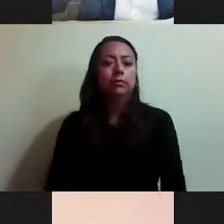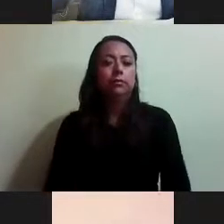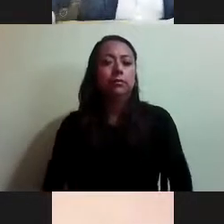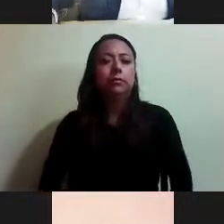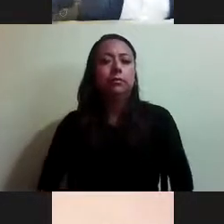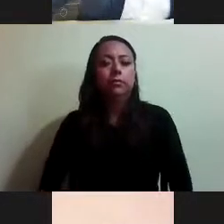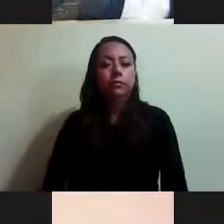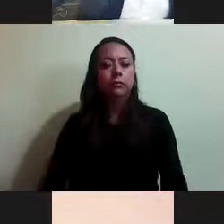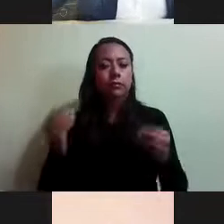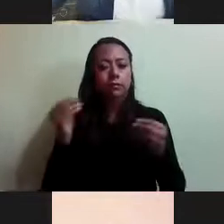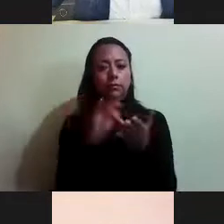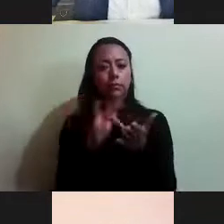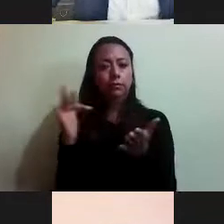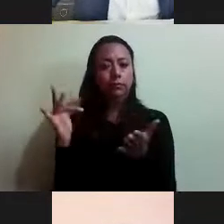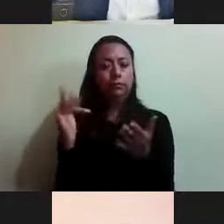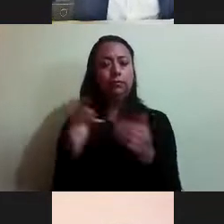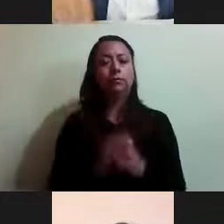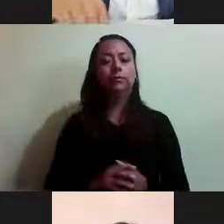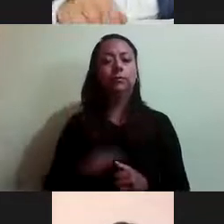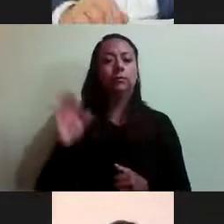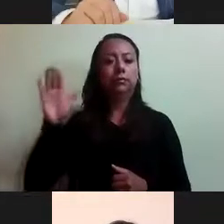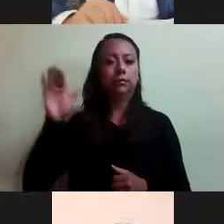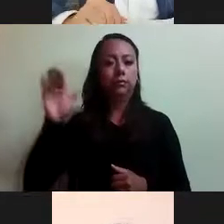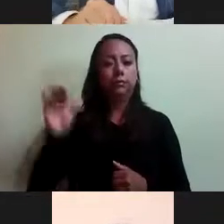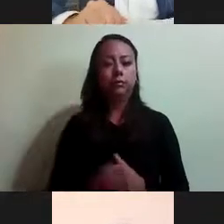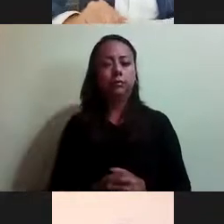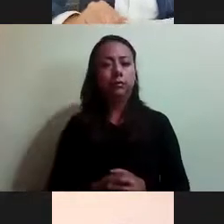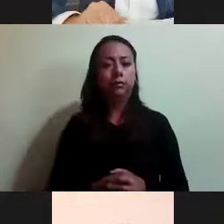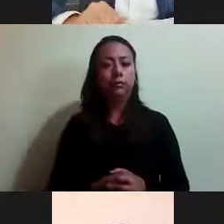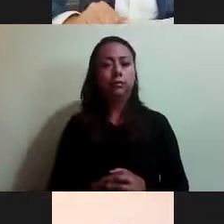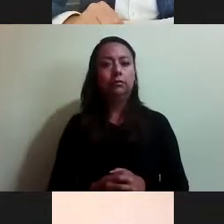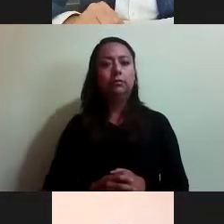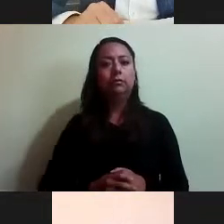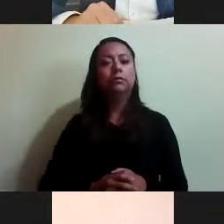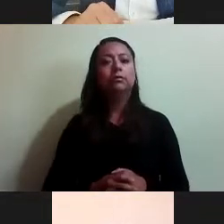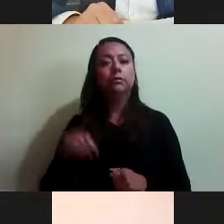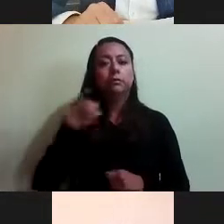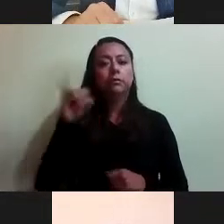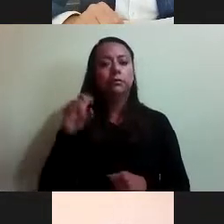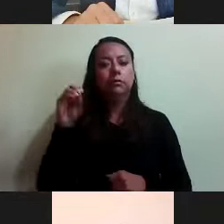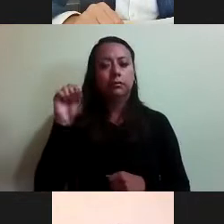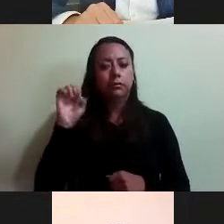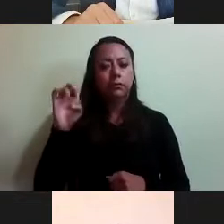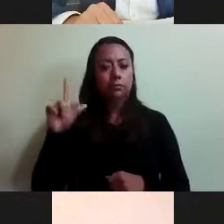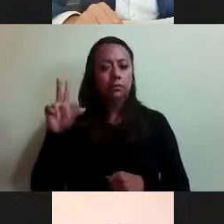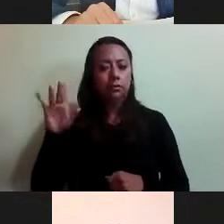Muchísimas gracias. José Luis no preguntó nada, ¿verdad? O sea, en lugar de preguntas fueron respuestas,